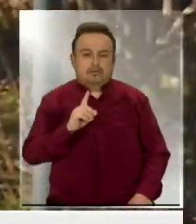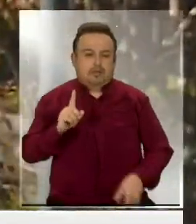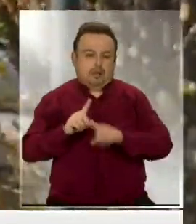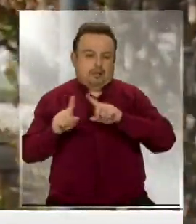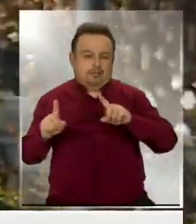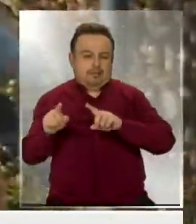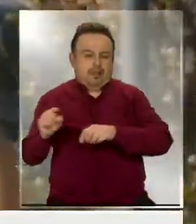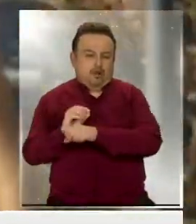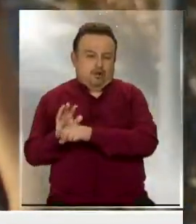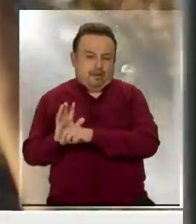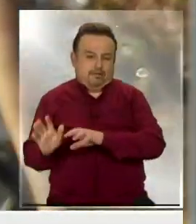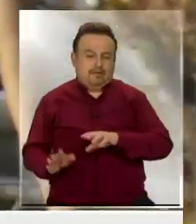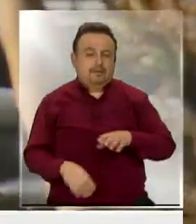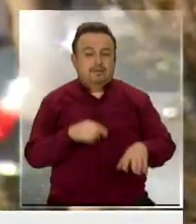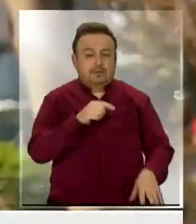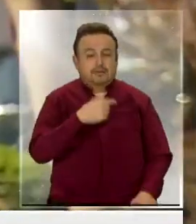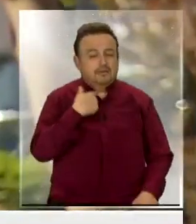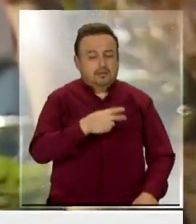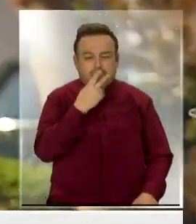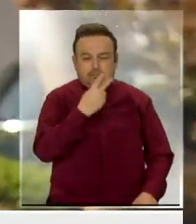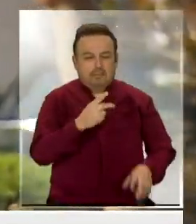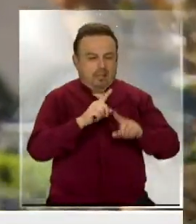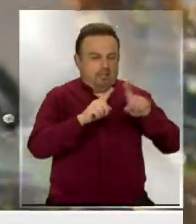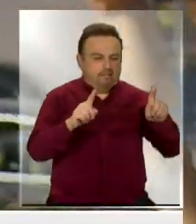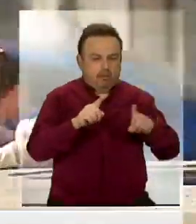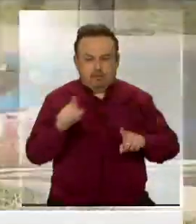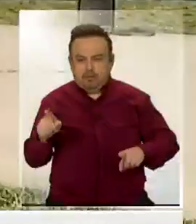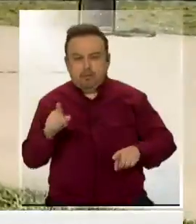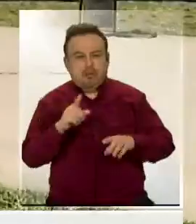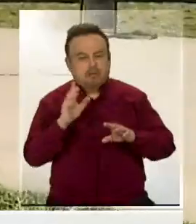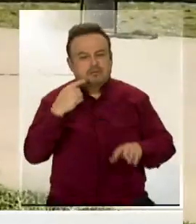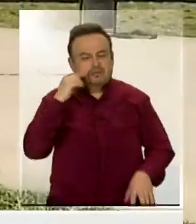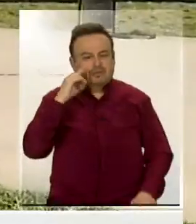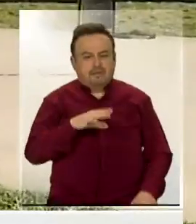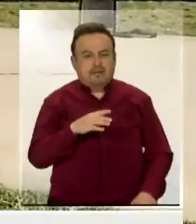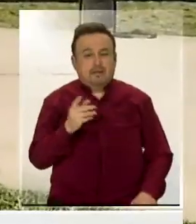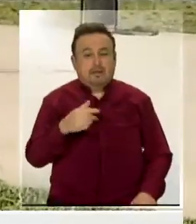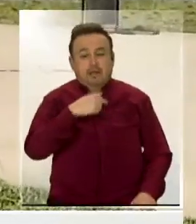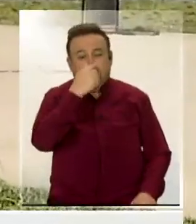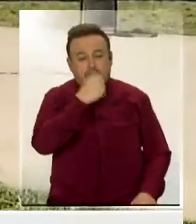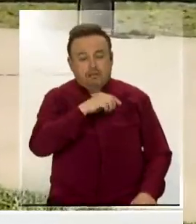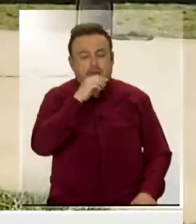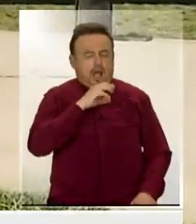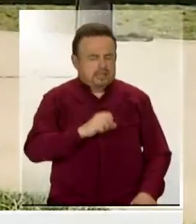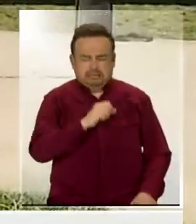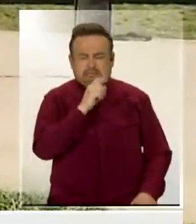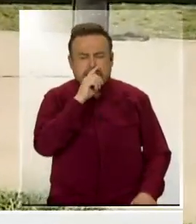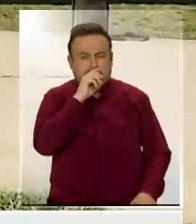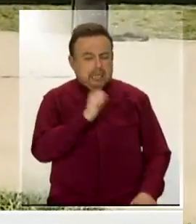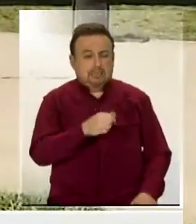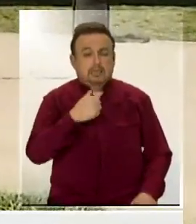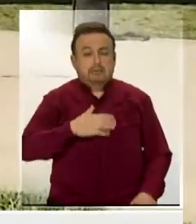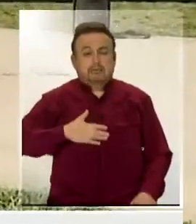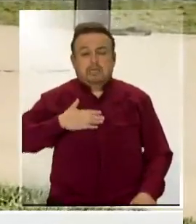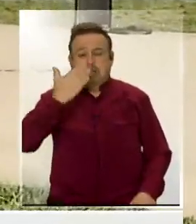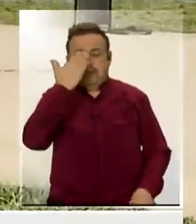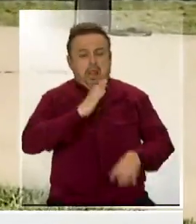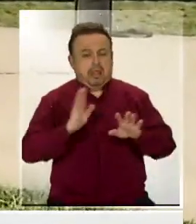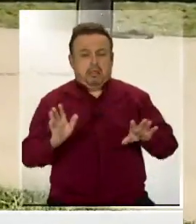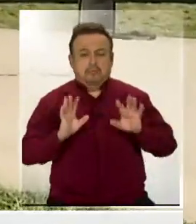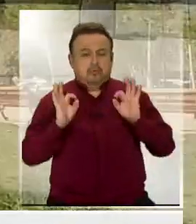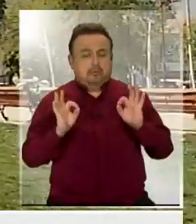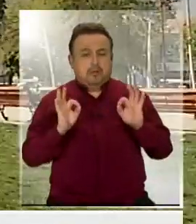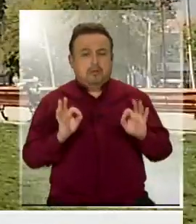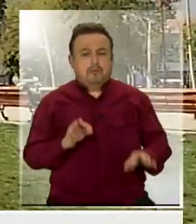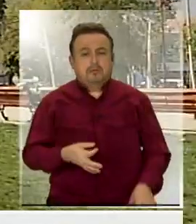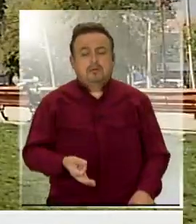de los sentidos, sí. Yo ya lo identifico, sí. Sí, porque son estornudos y no me siento mal ni nada. Y